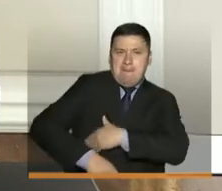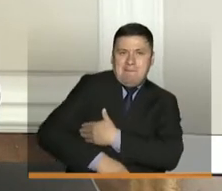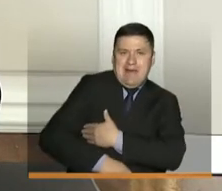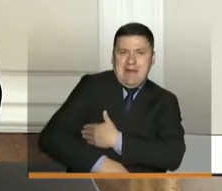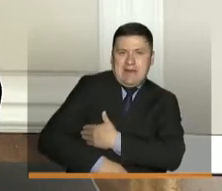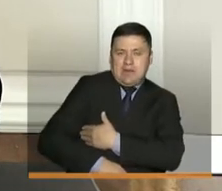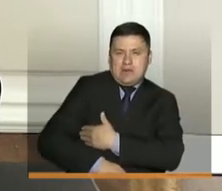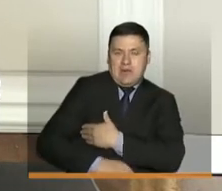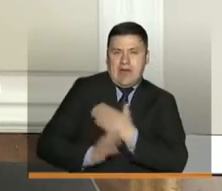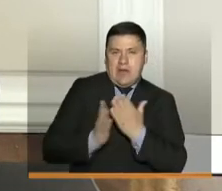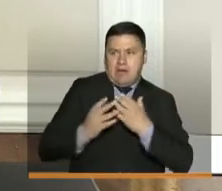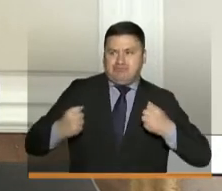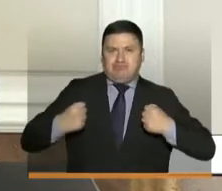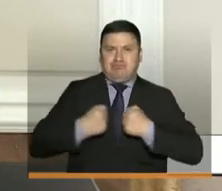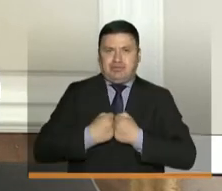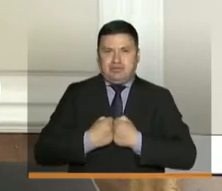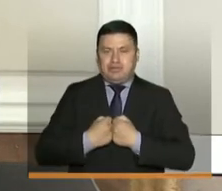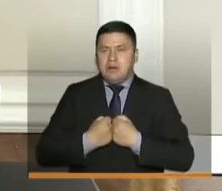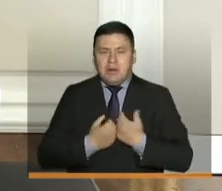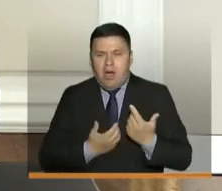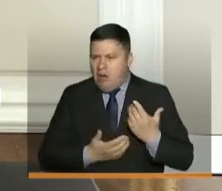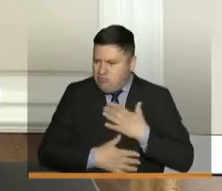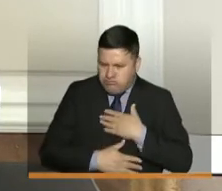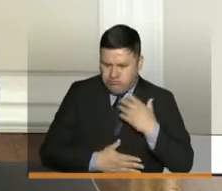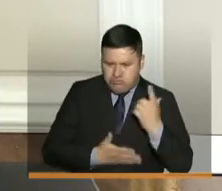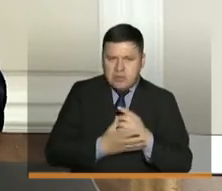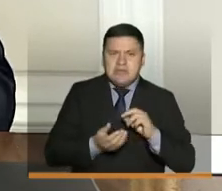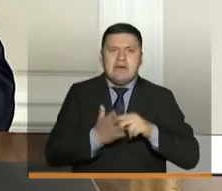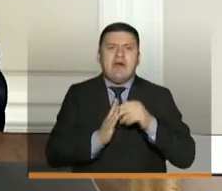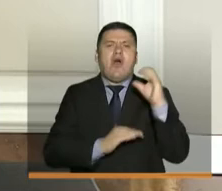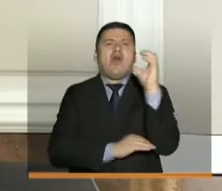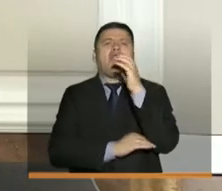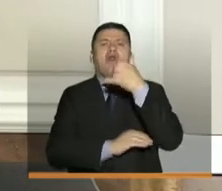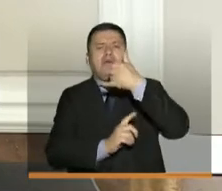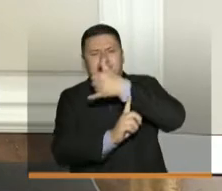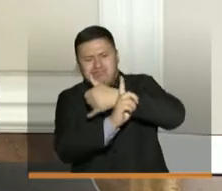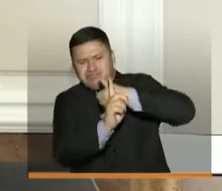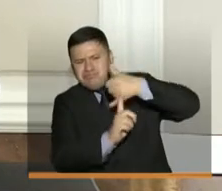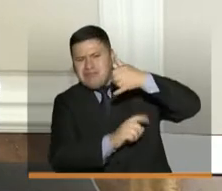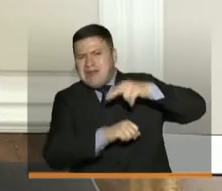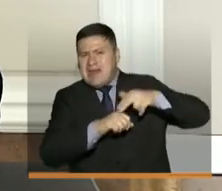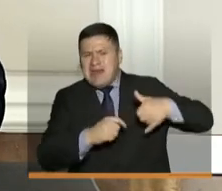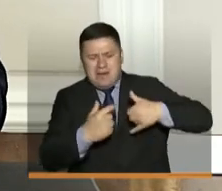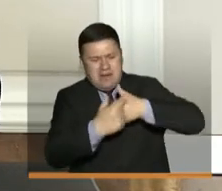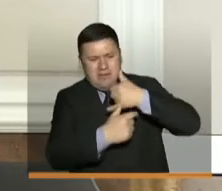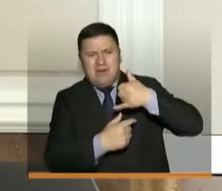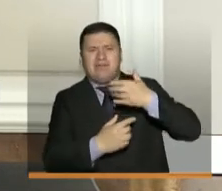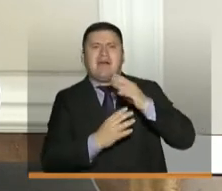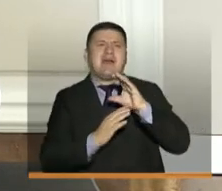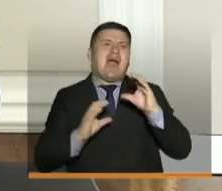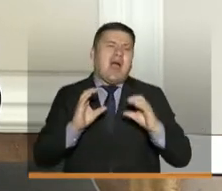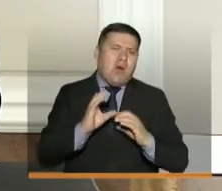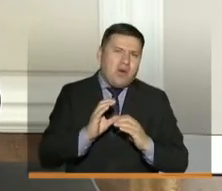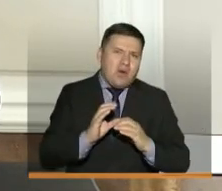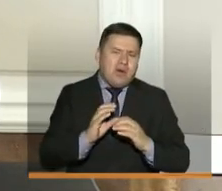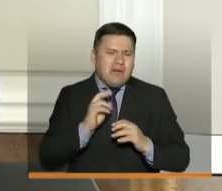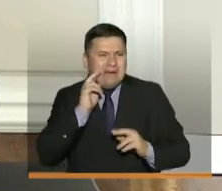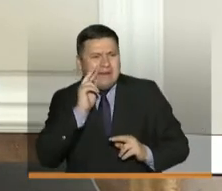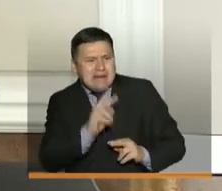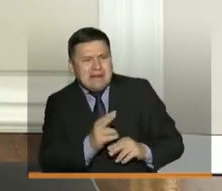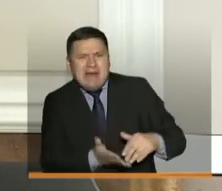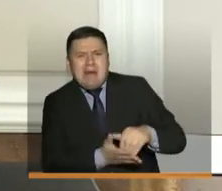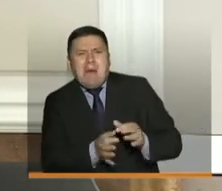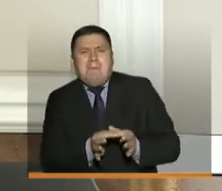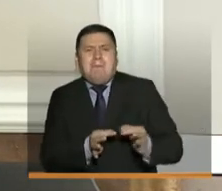Educación Nacional. Así hemos llegado a la Colombia Profunda, al Pacífico Nariñense, al Cauca, hemos estado también